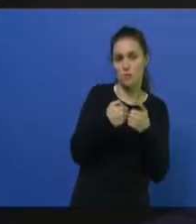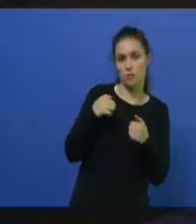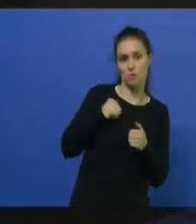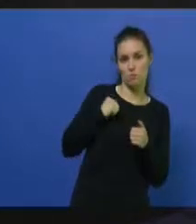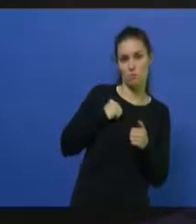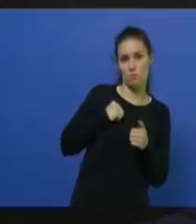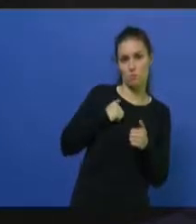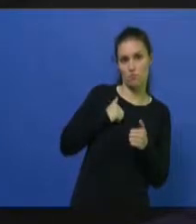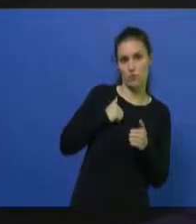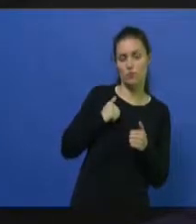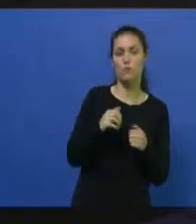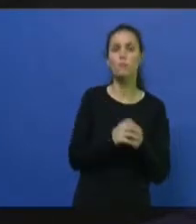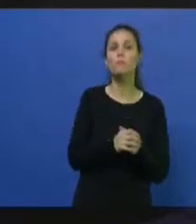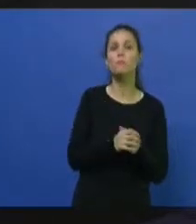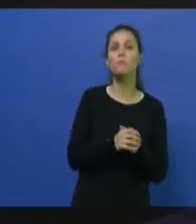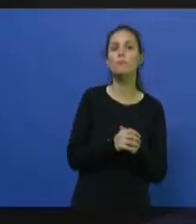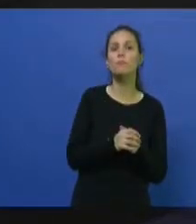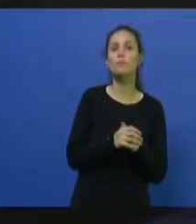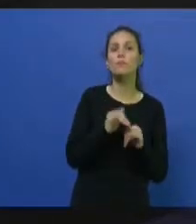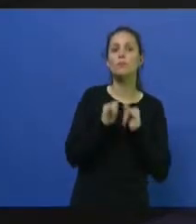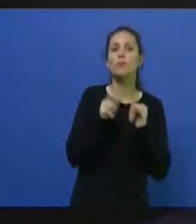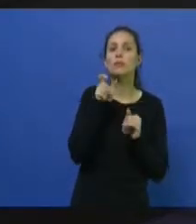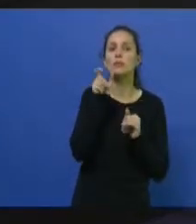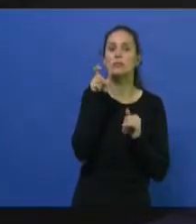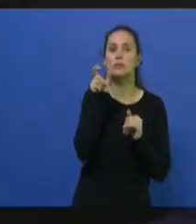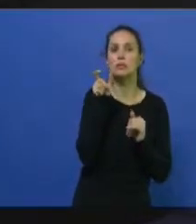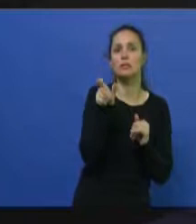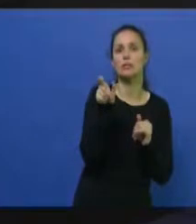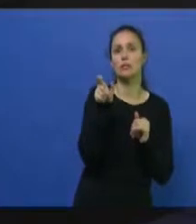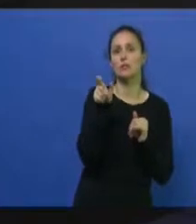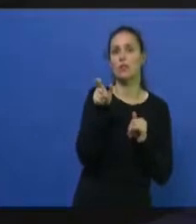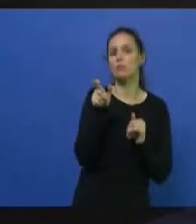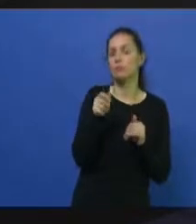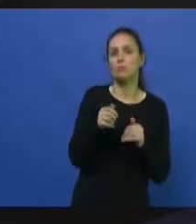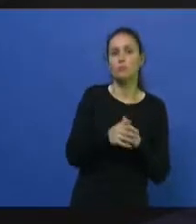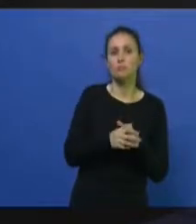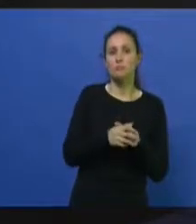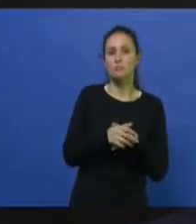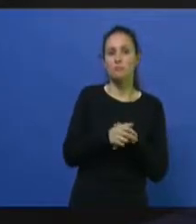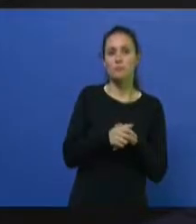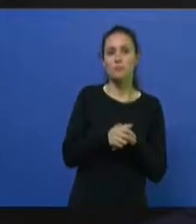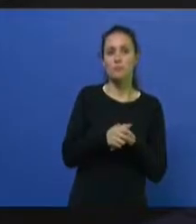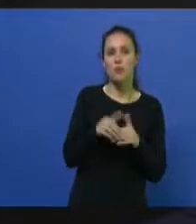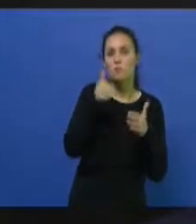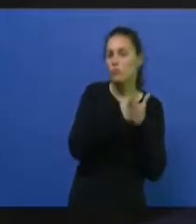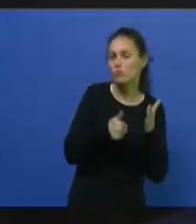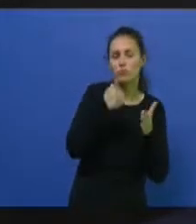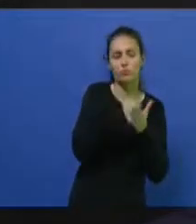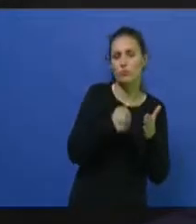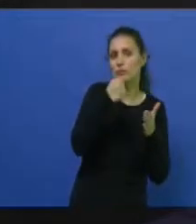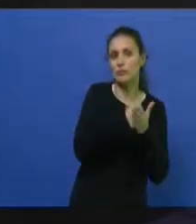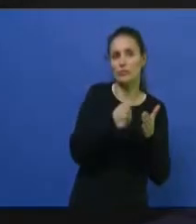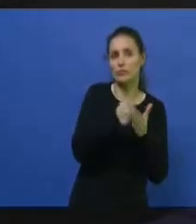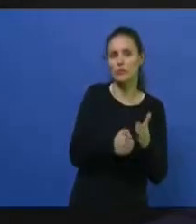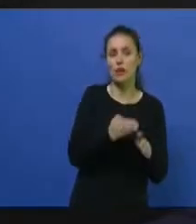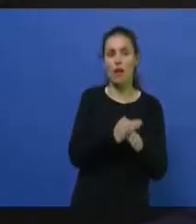te voy a dar un término que no es exagerado. Se jugó la vida por la fábrica de pólvora, porque cuando pasó en aquella nefasta década